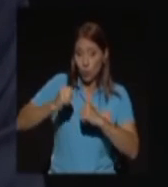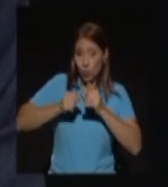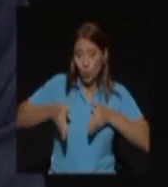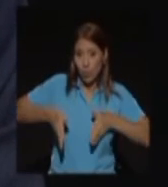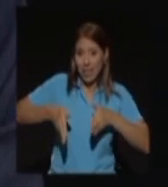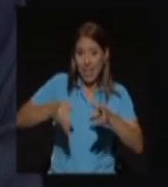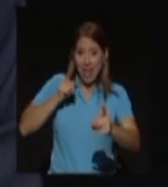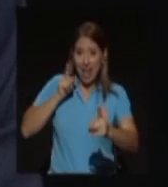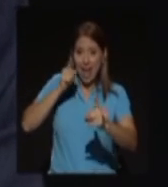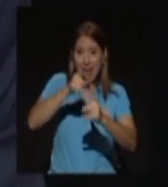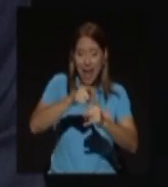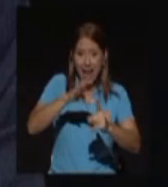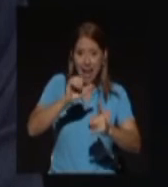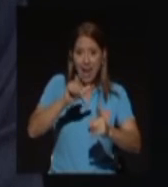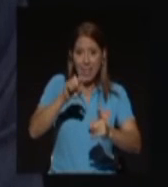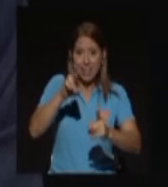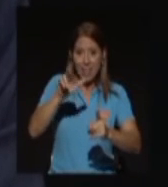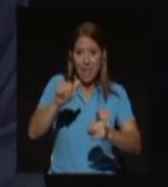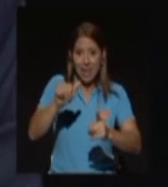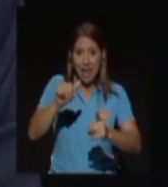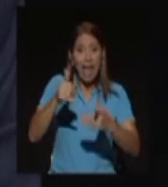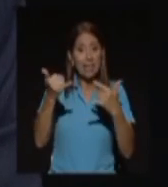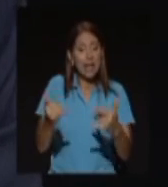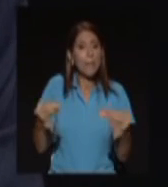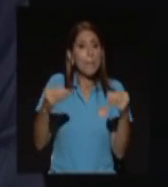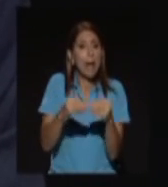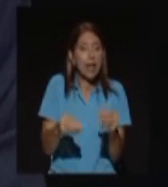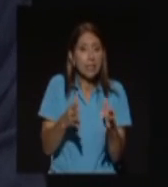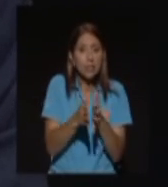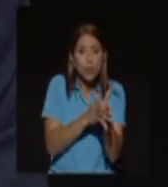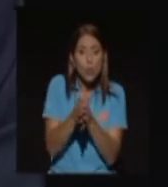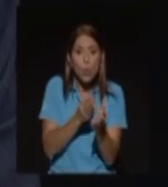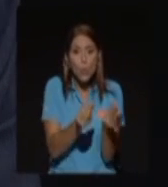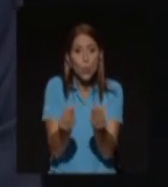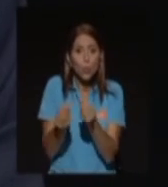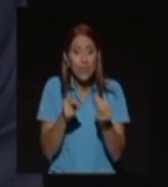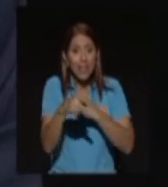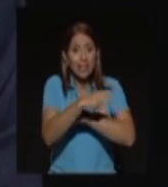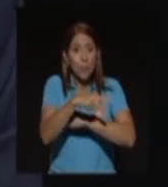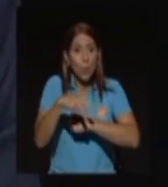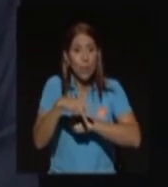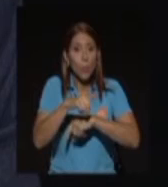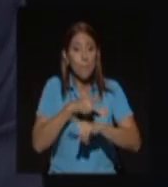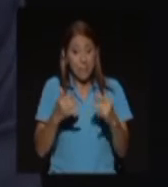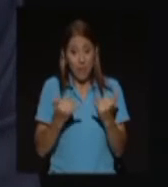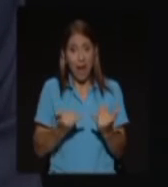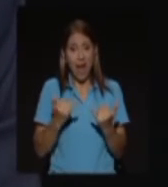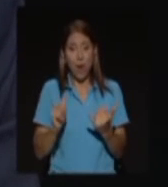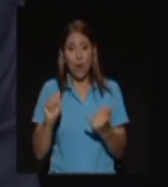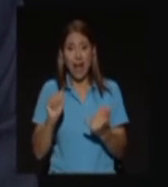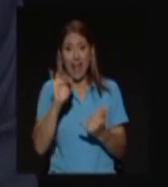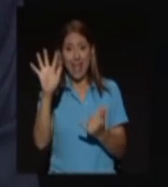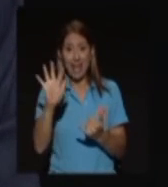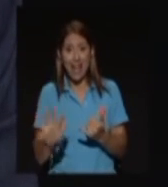niveles de productividad de ese puerto, de eficiencia enormemente, en el Atlántico hasta ahora se está